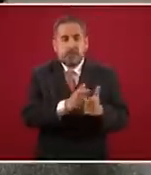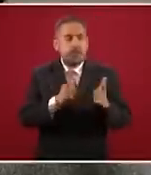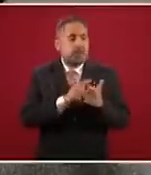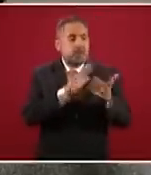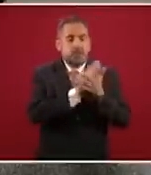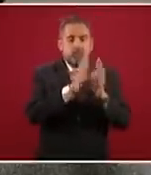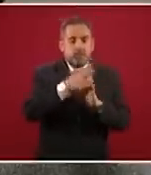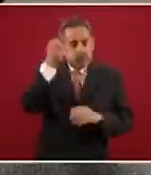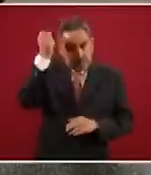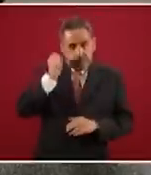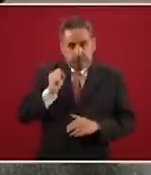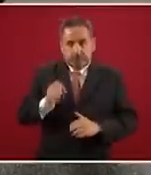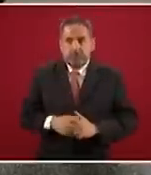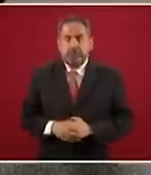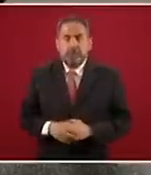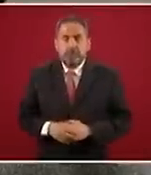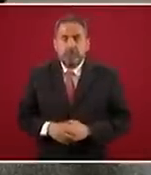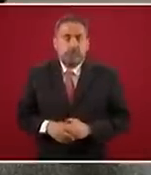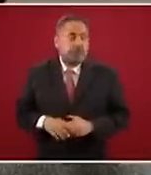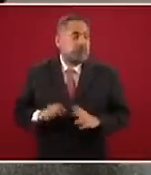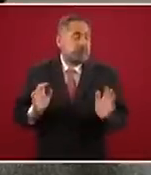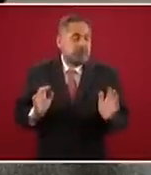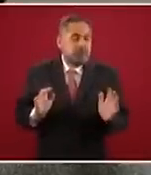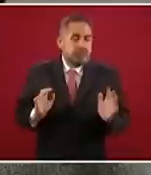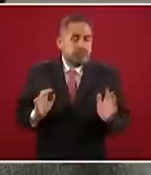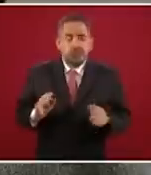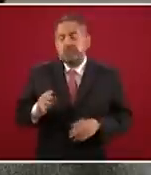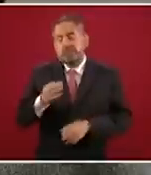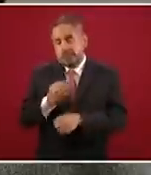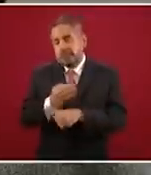Gracias, presidente. Pues es una oportunidad para